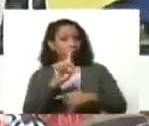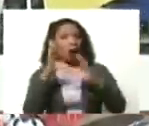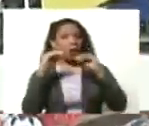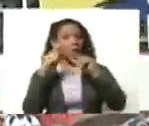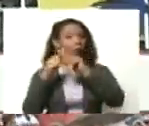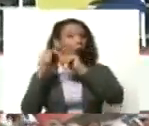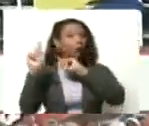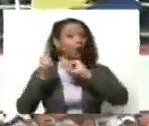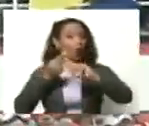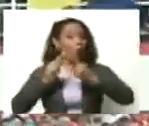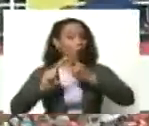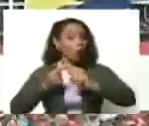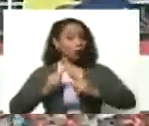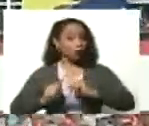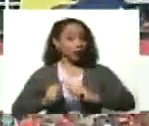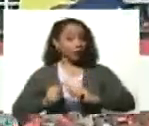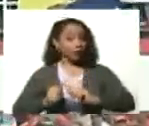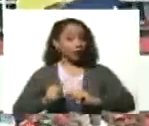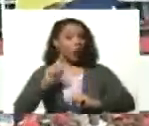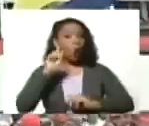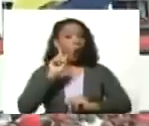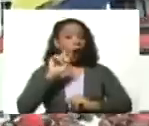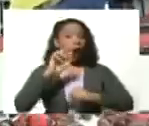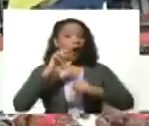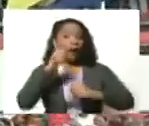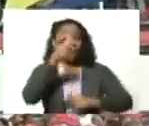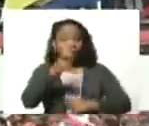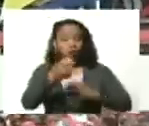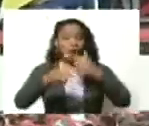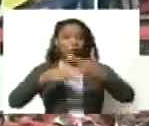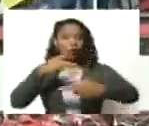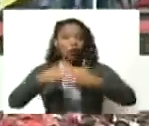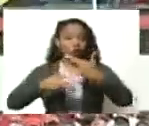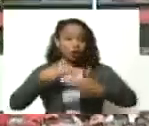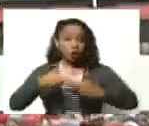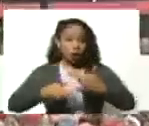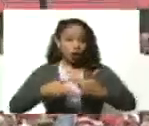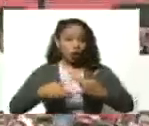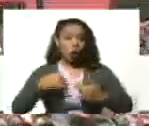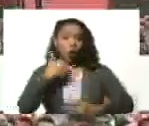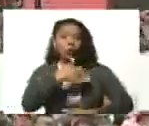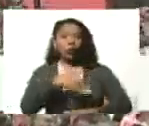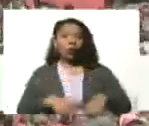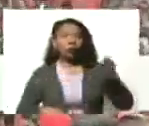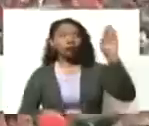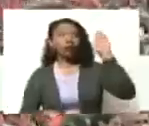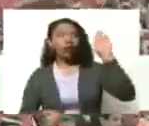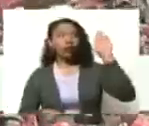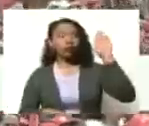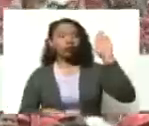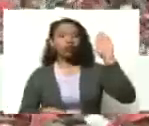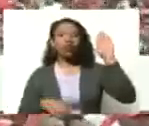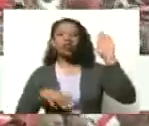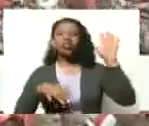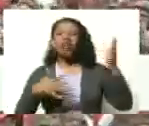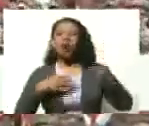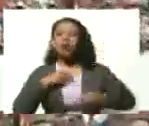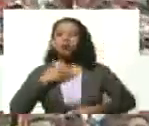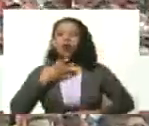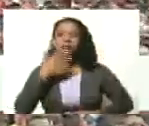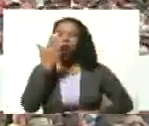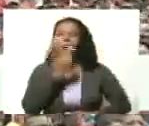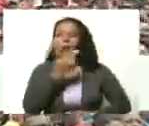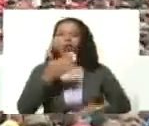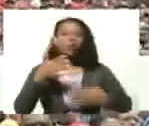cosa. Un revolucionario... Una revolucionaria cuando jura, ¿qué es lo que puede